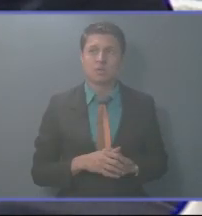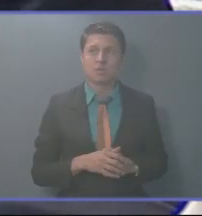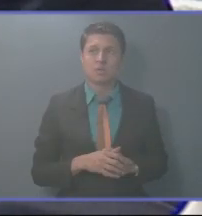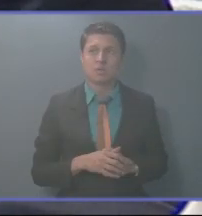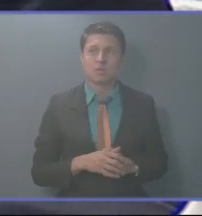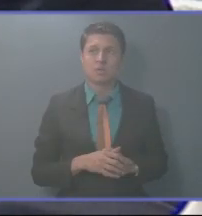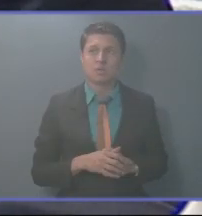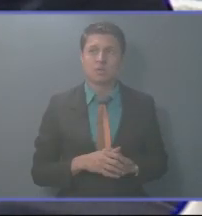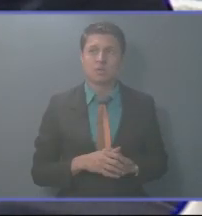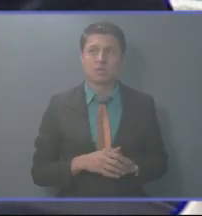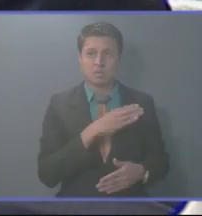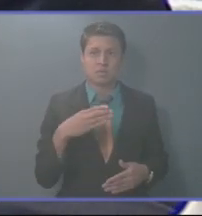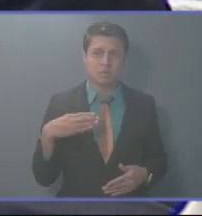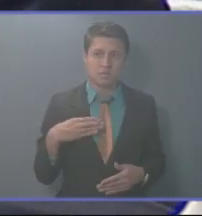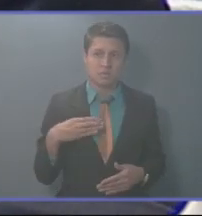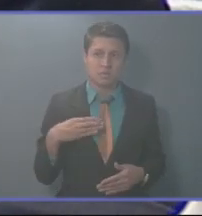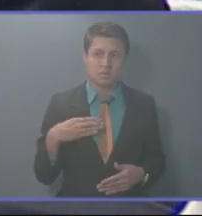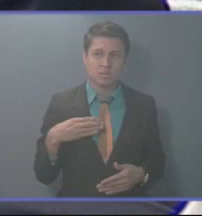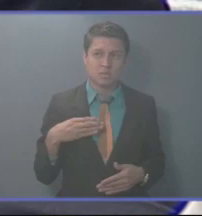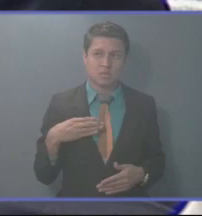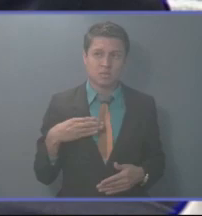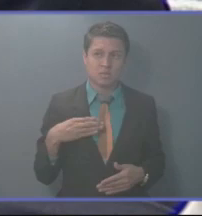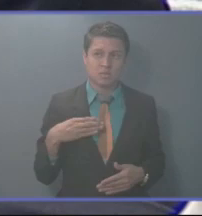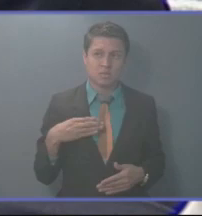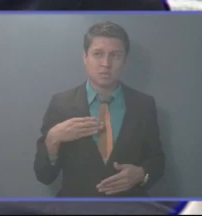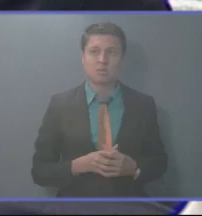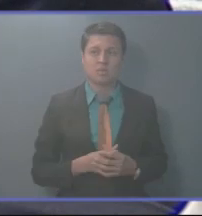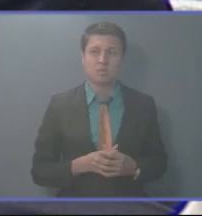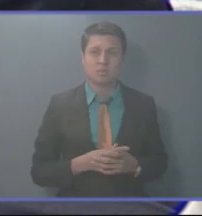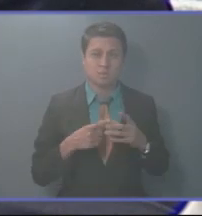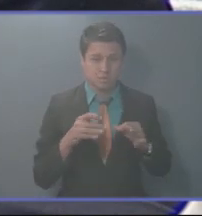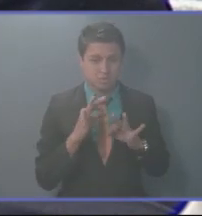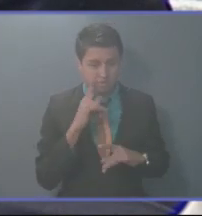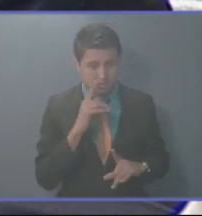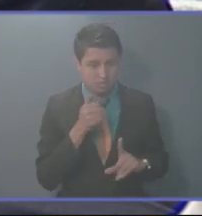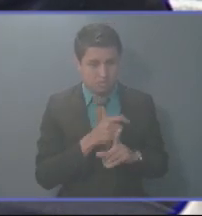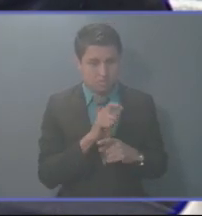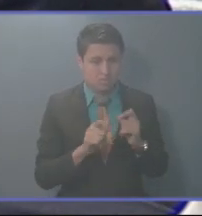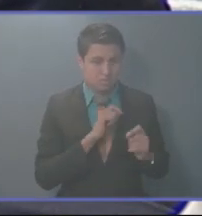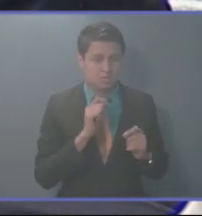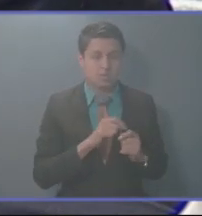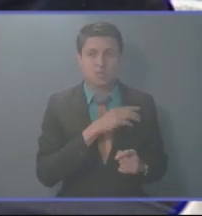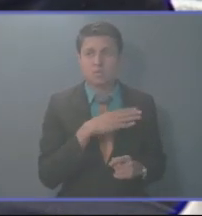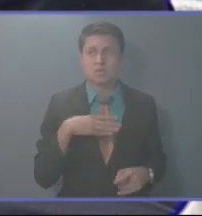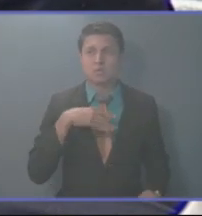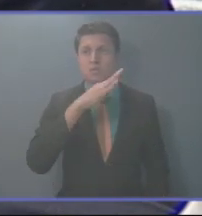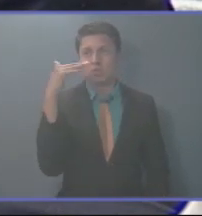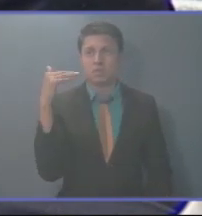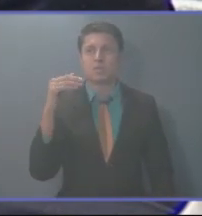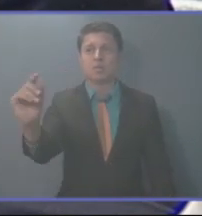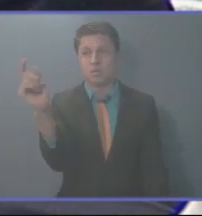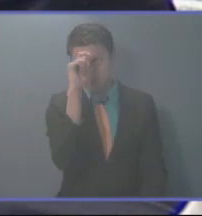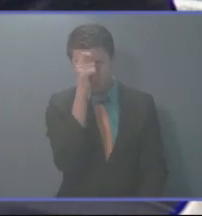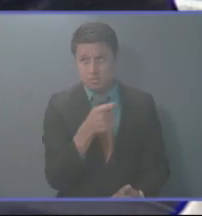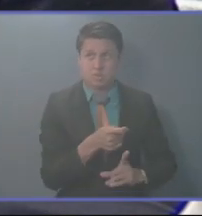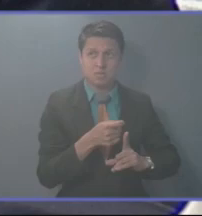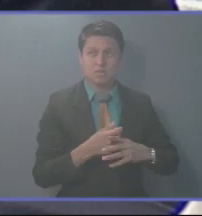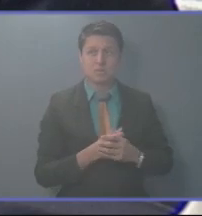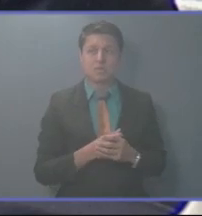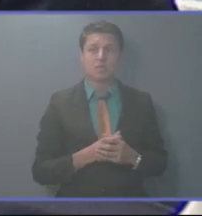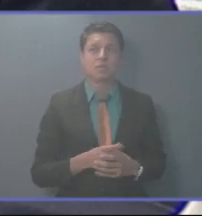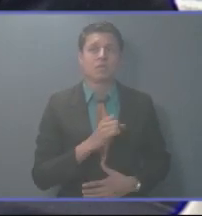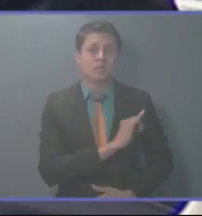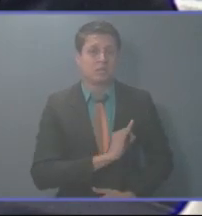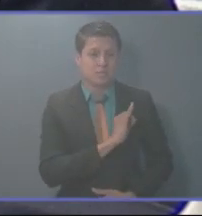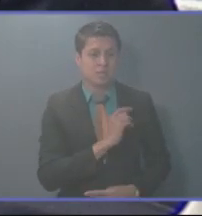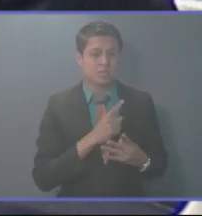Créase el Consejo Nacional de Reparación para que en adelante podrá denominarse el Consejo Nacional o CONREPARA con una entidad